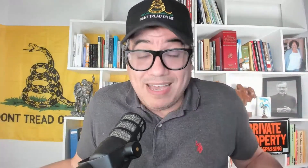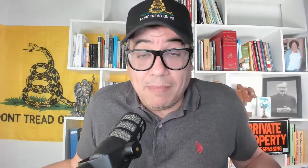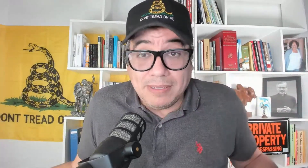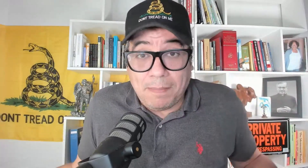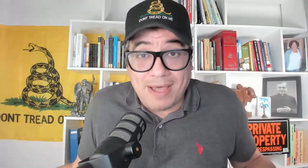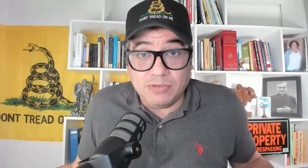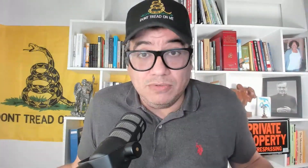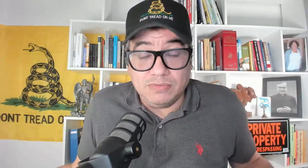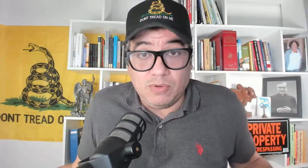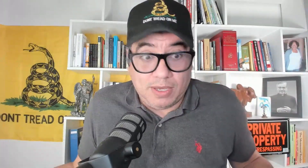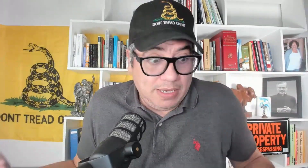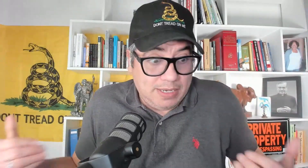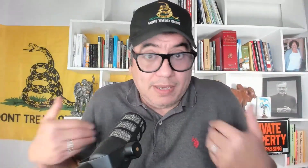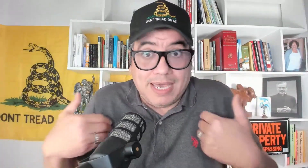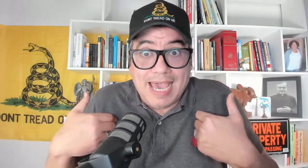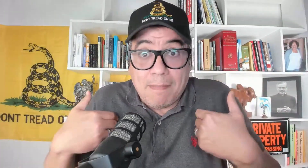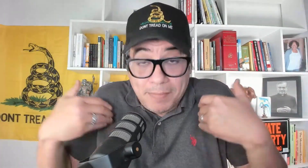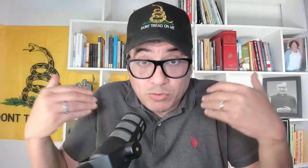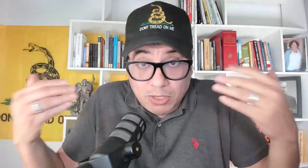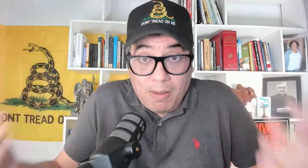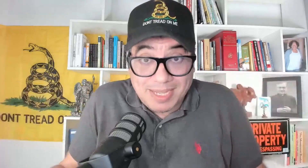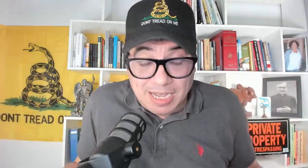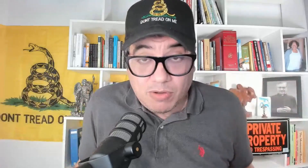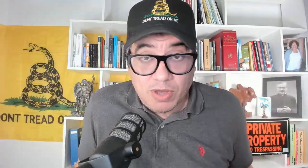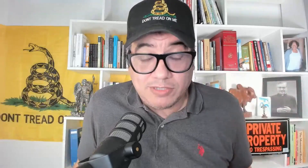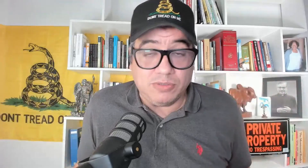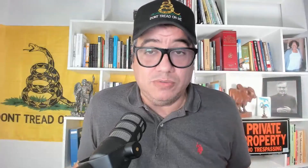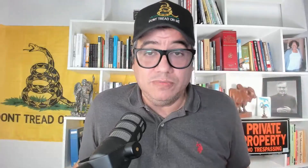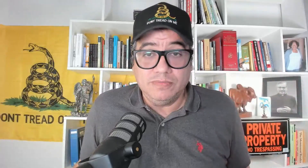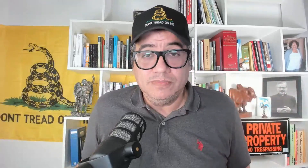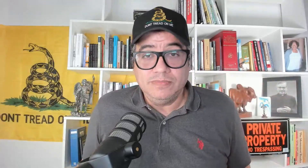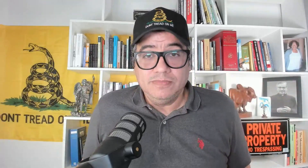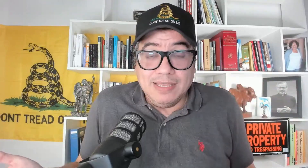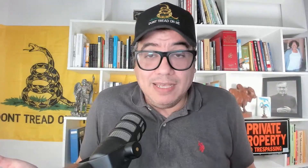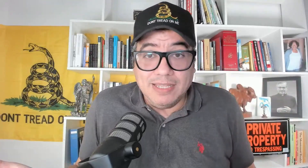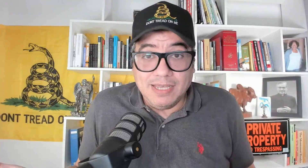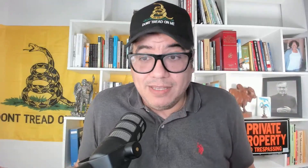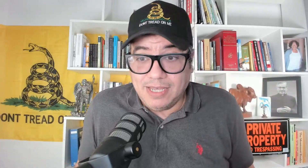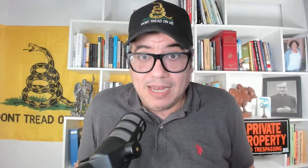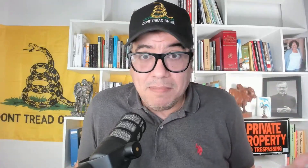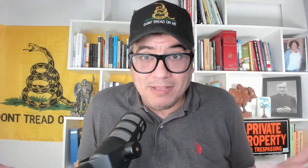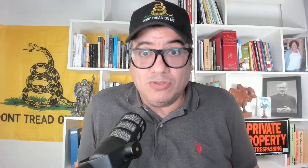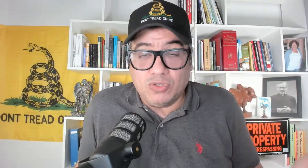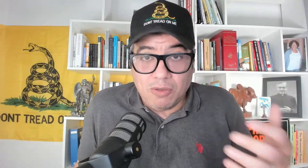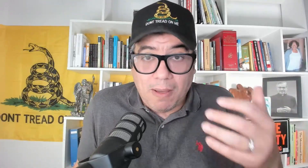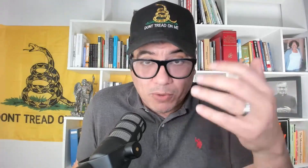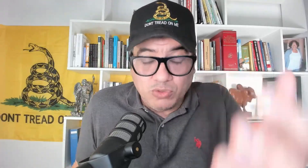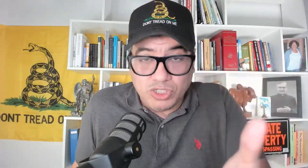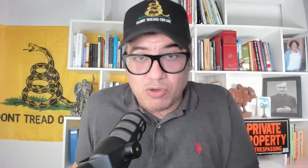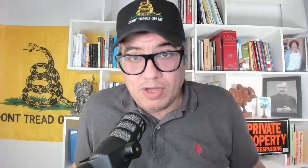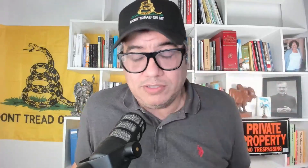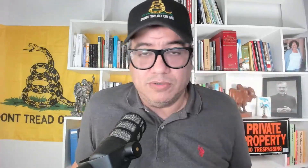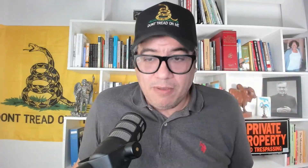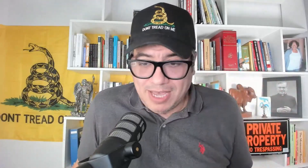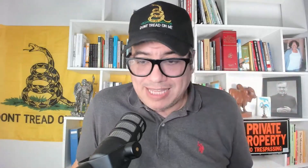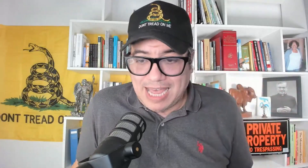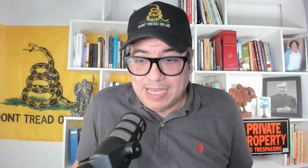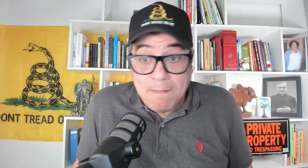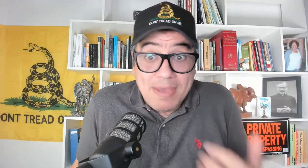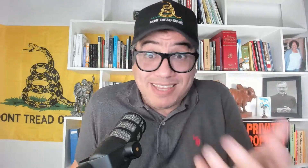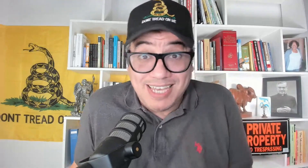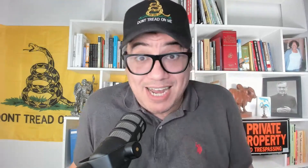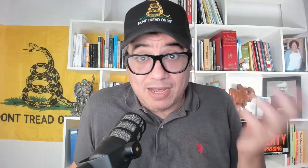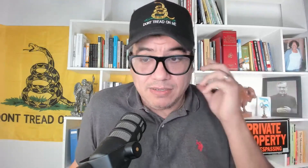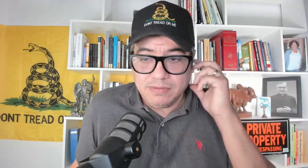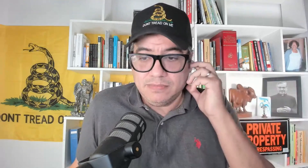que no tiene prácticamente paz qué hambre usted va a matar con eso qué cantidad de alimento usted va a producir con esos vegetales